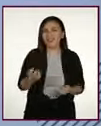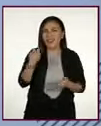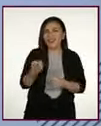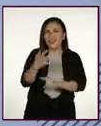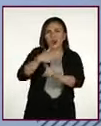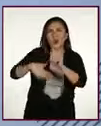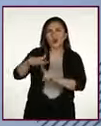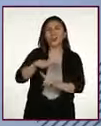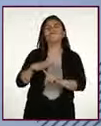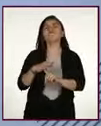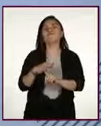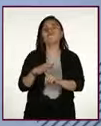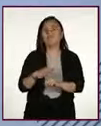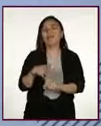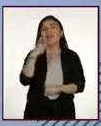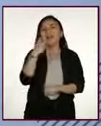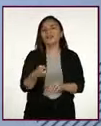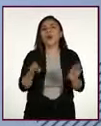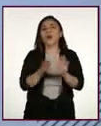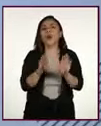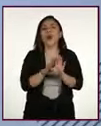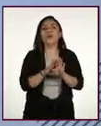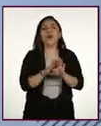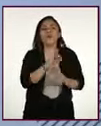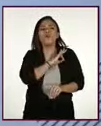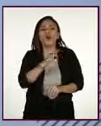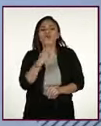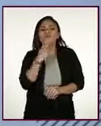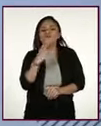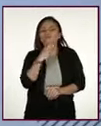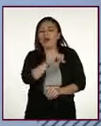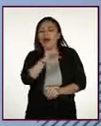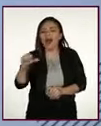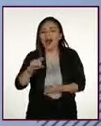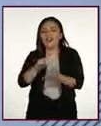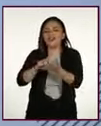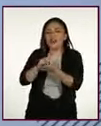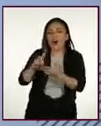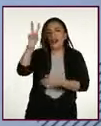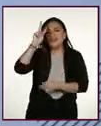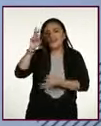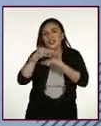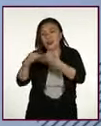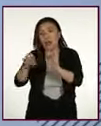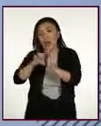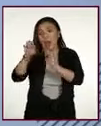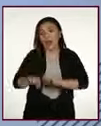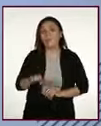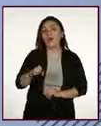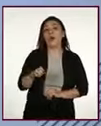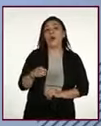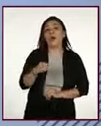cambian muchísimo el cómo vamos a convivir con las sustancias. Aquí la